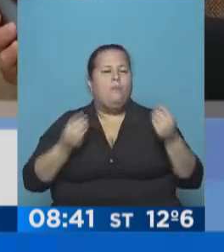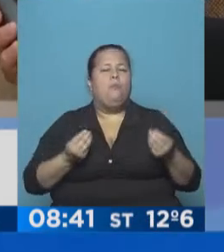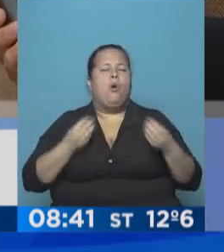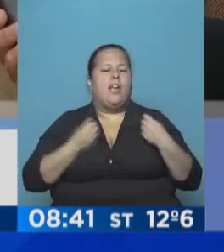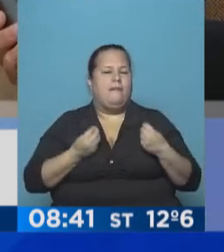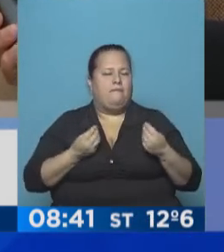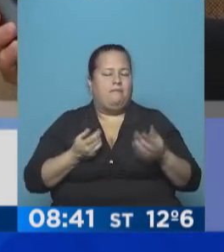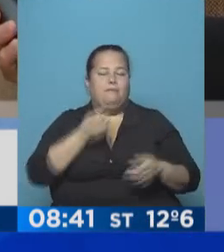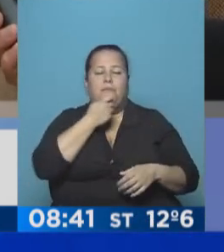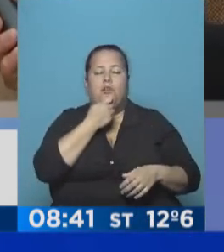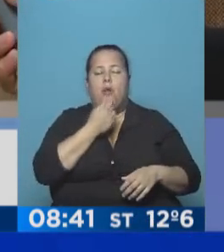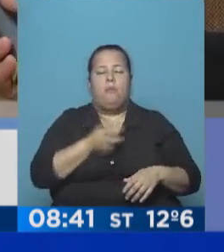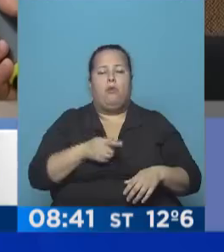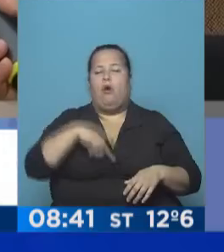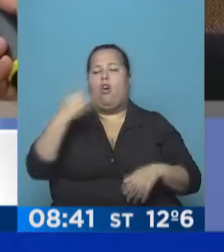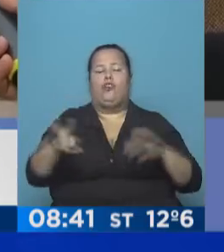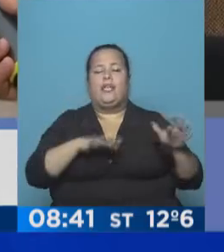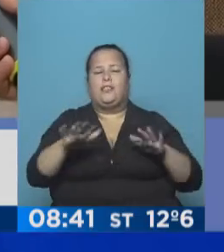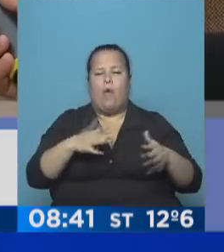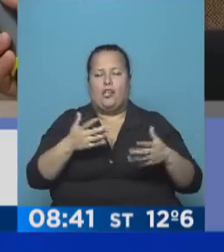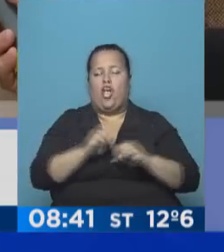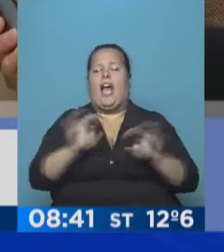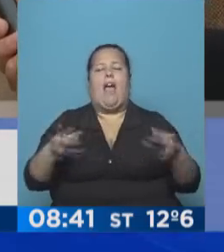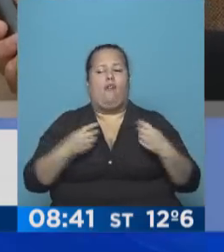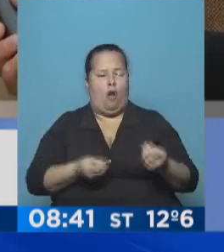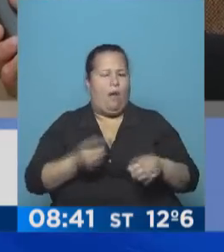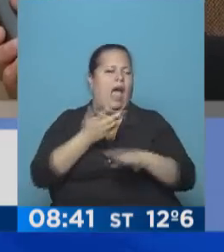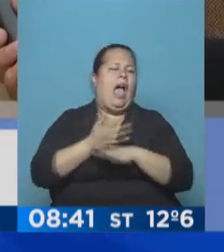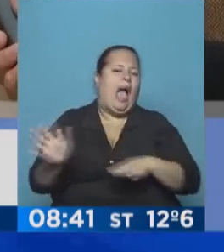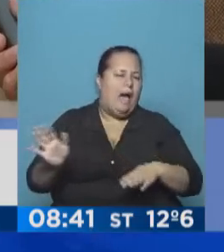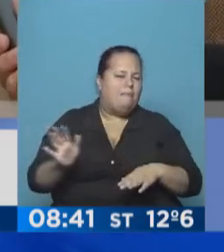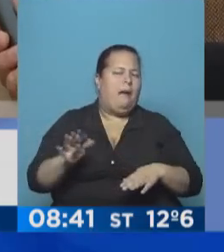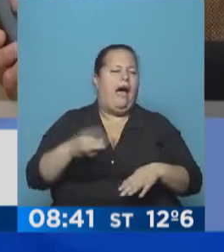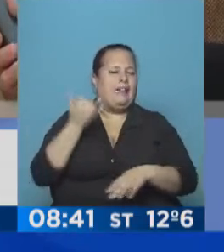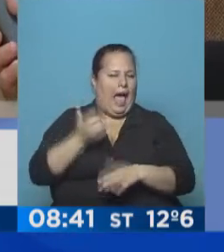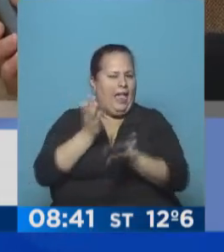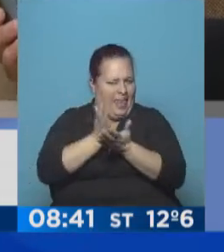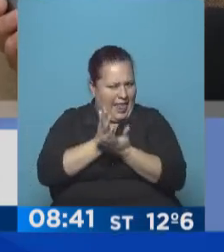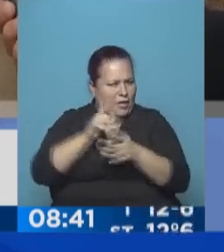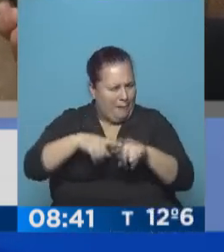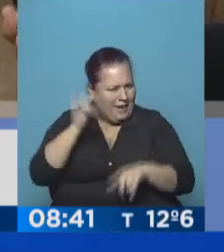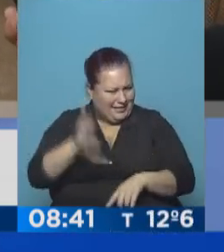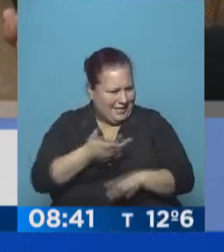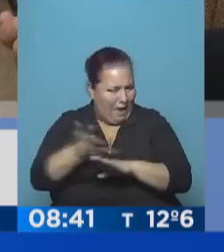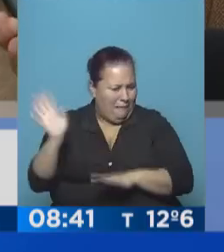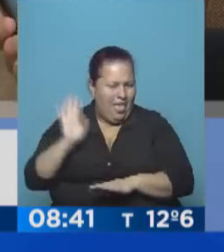lugar queda entonces para situaciones realmente más graves, ¿no? Más allá del legítimo derecho a huelga que tiene todo